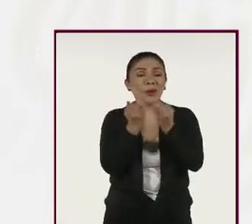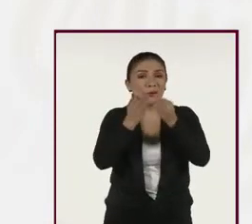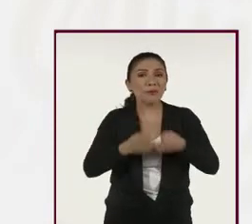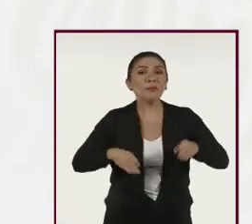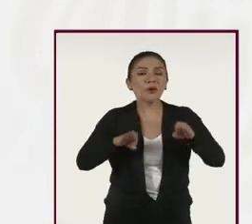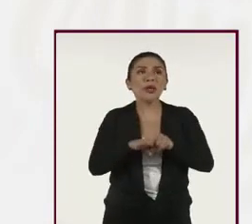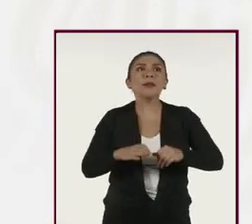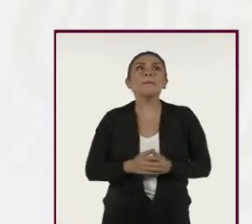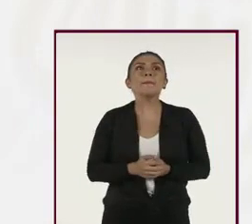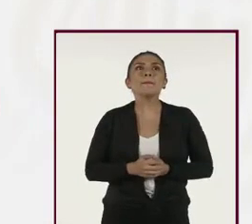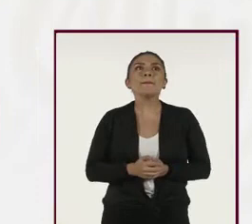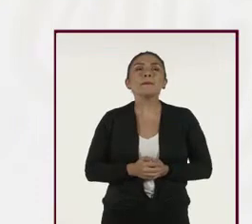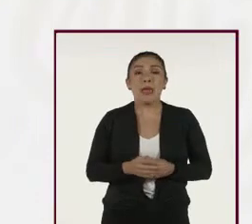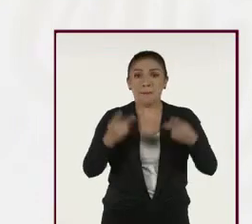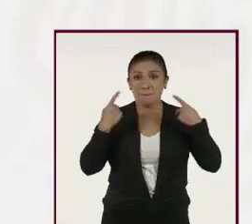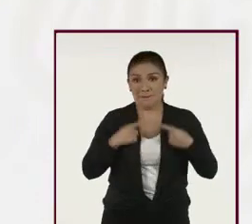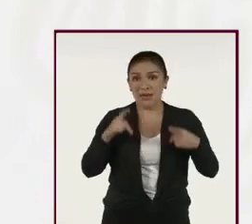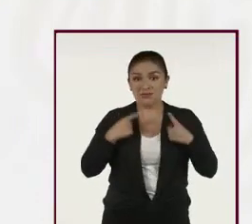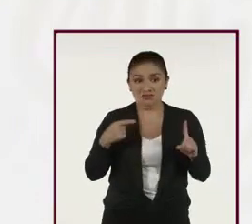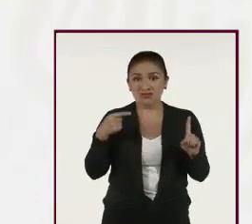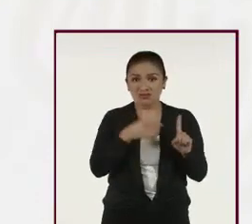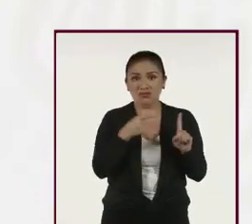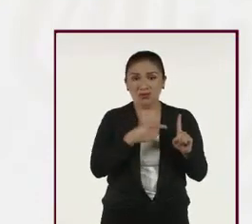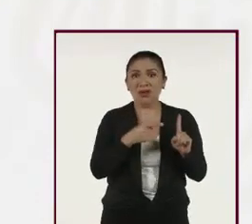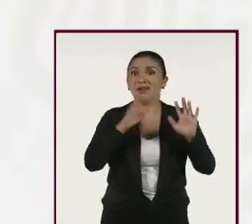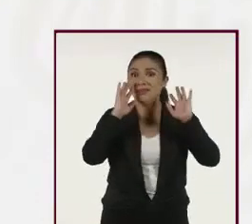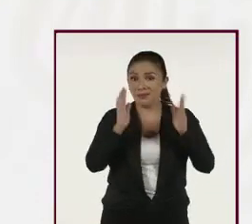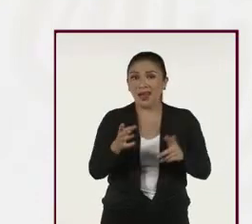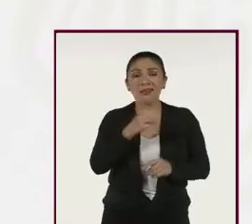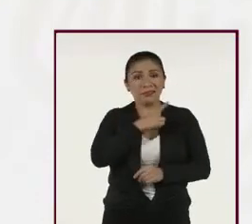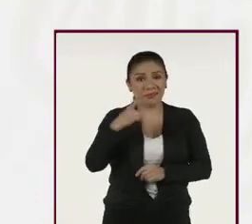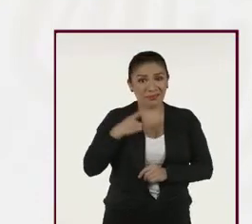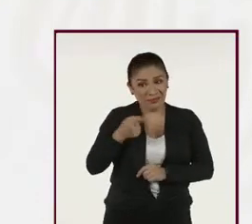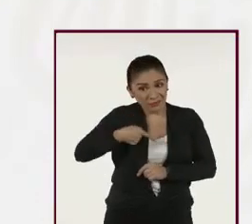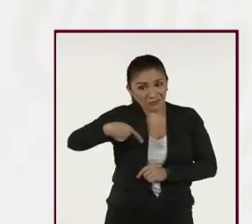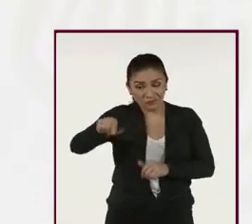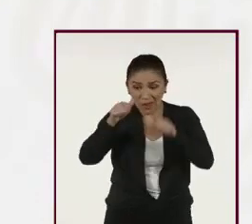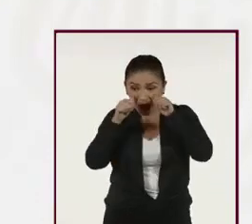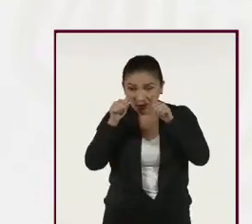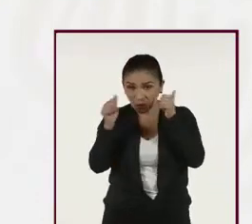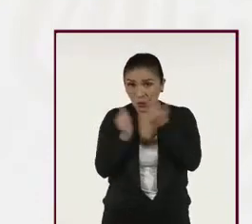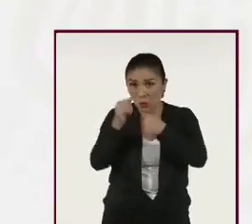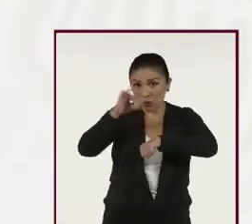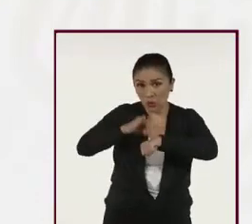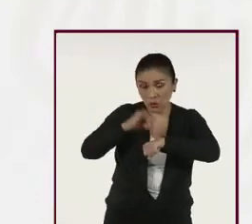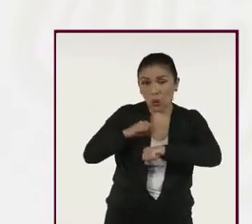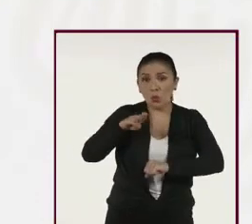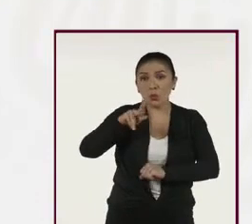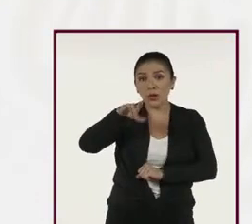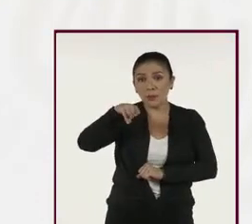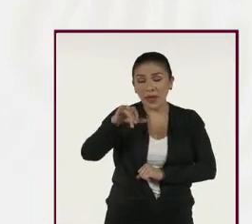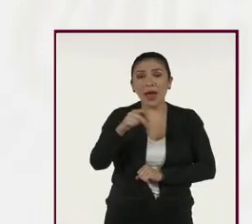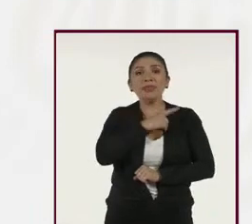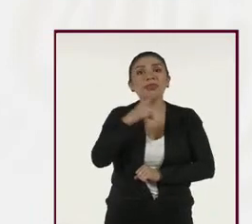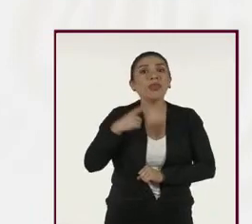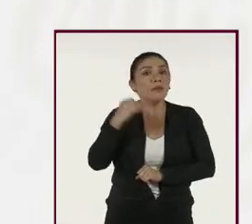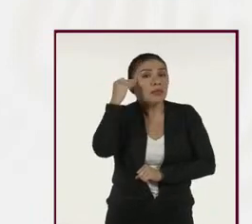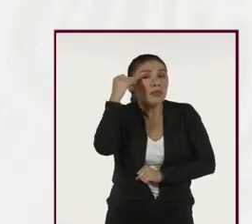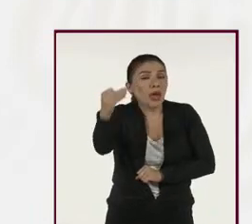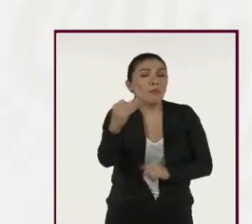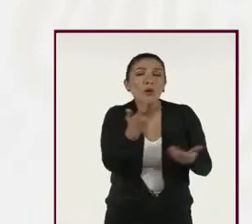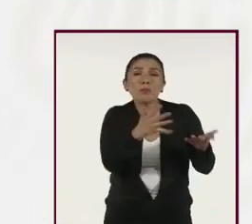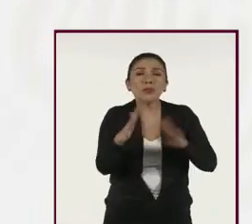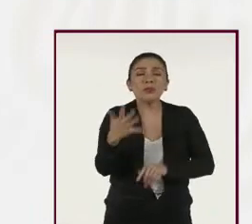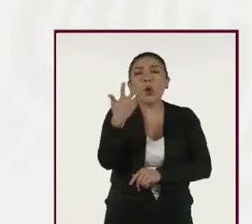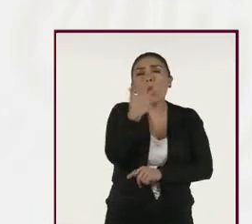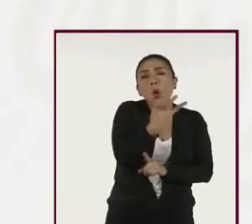que se habla que para que una persona llegue a atención por bulimia debe de haber pasado por lo menos entre 8 a 10 años de